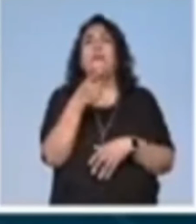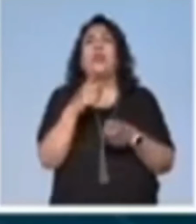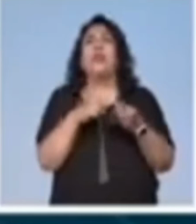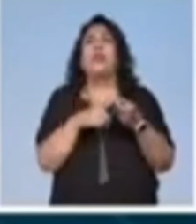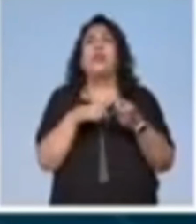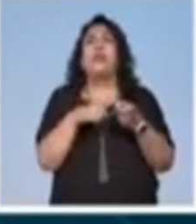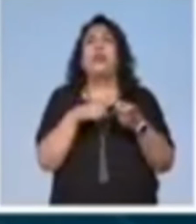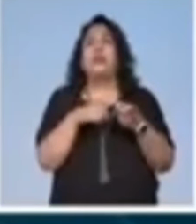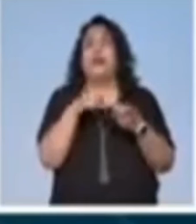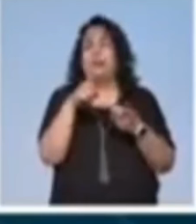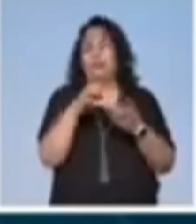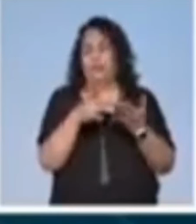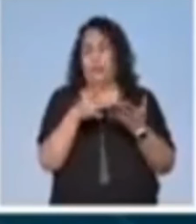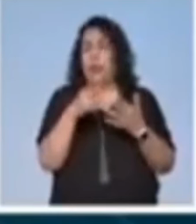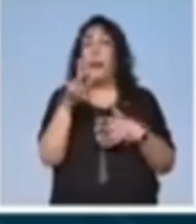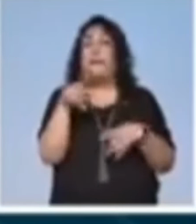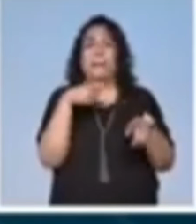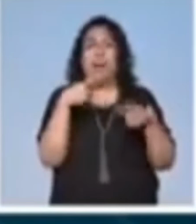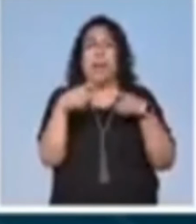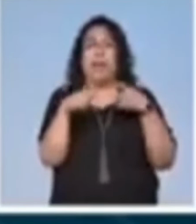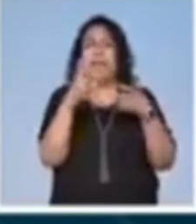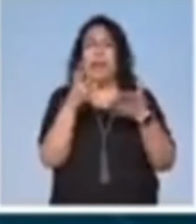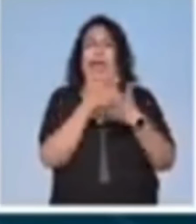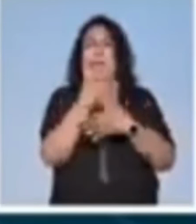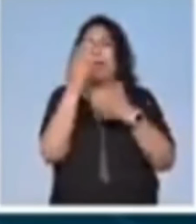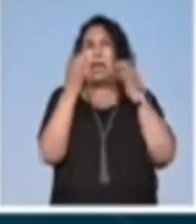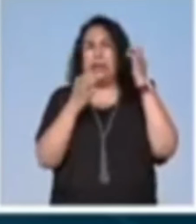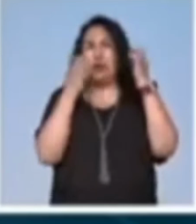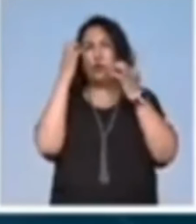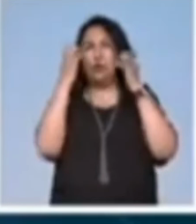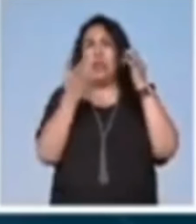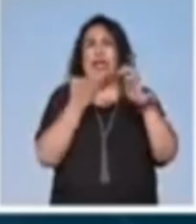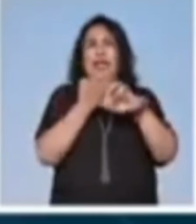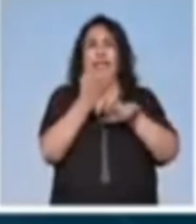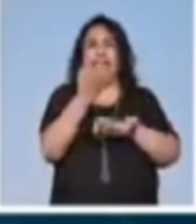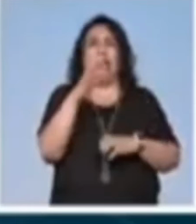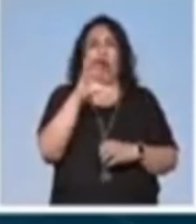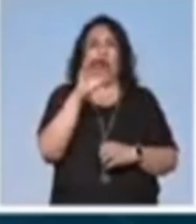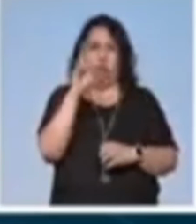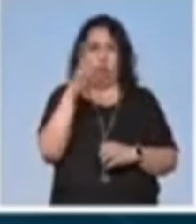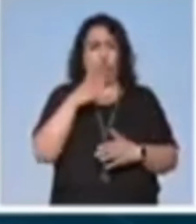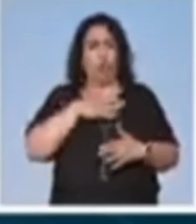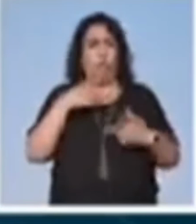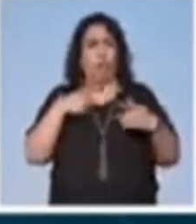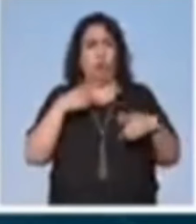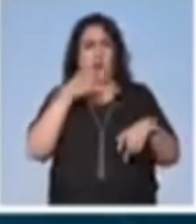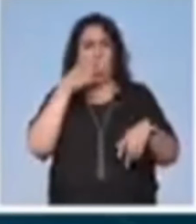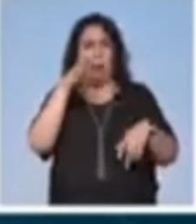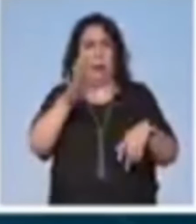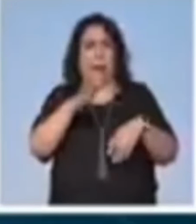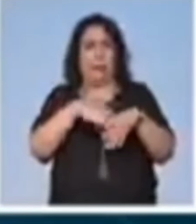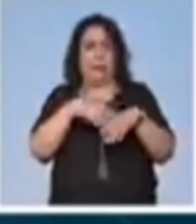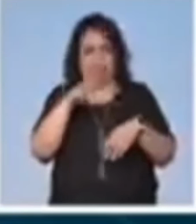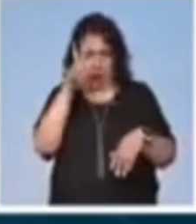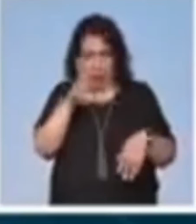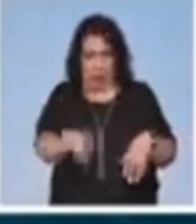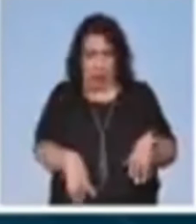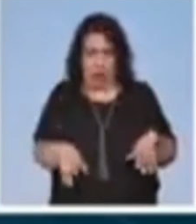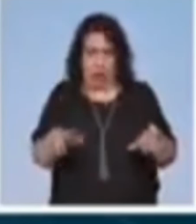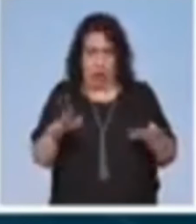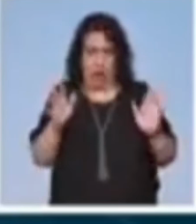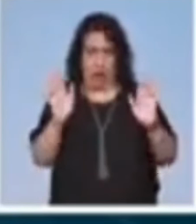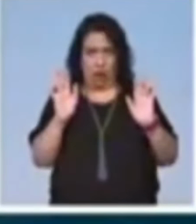la obra de plástica que gana en una exposición en el estado de Colorado, declaró la persona nunca dice que verdaderamente ha